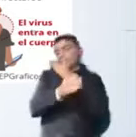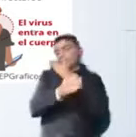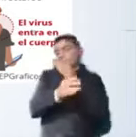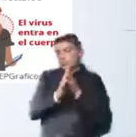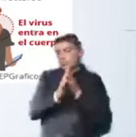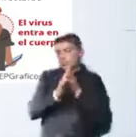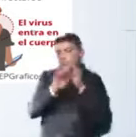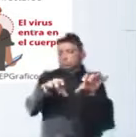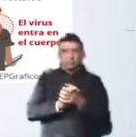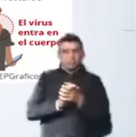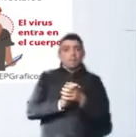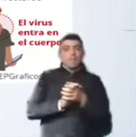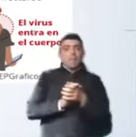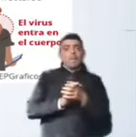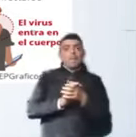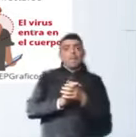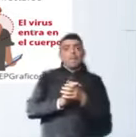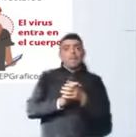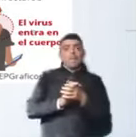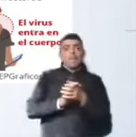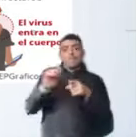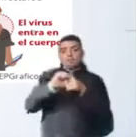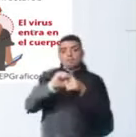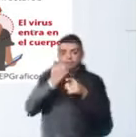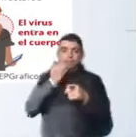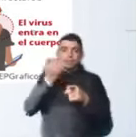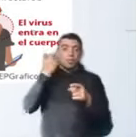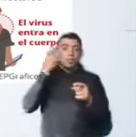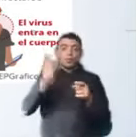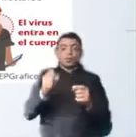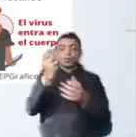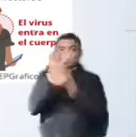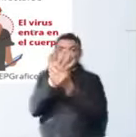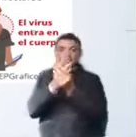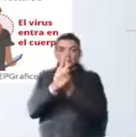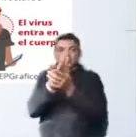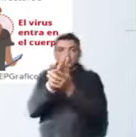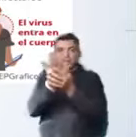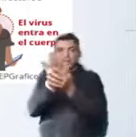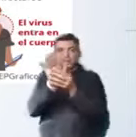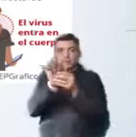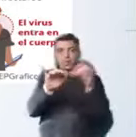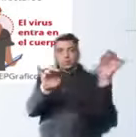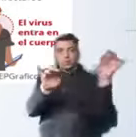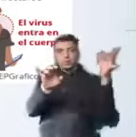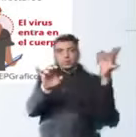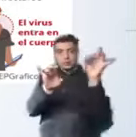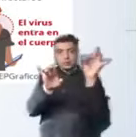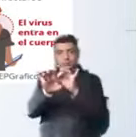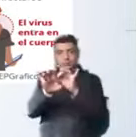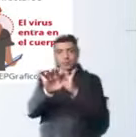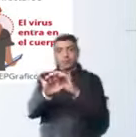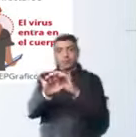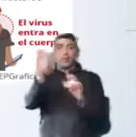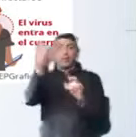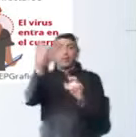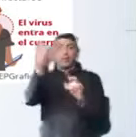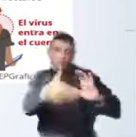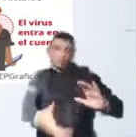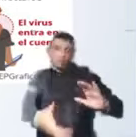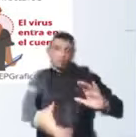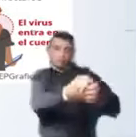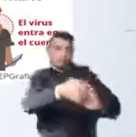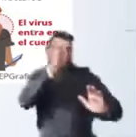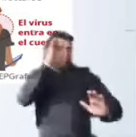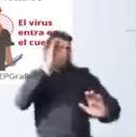mano, ¿vale? Y si esa persona saluda a alguien con la mano, de una contamina a la otra